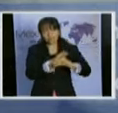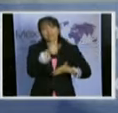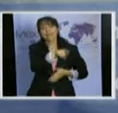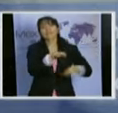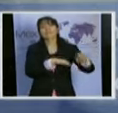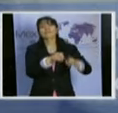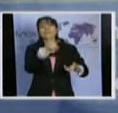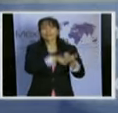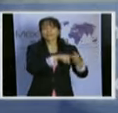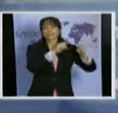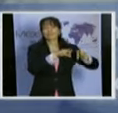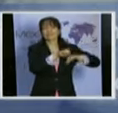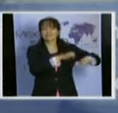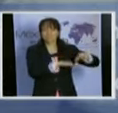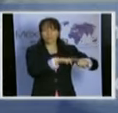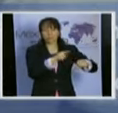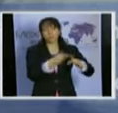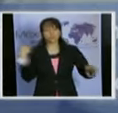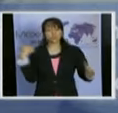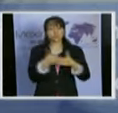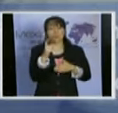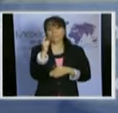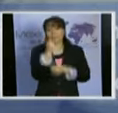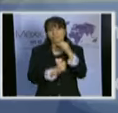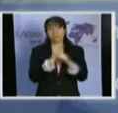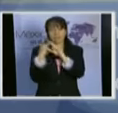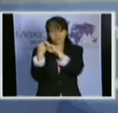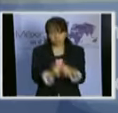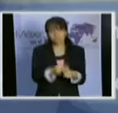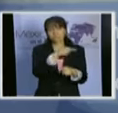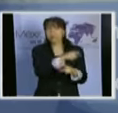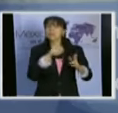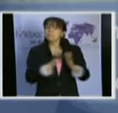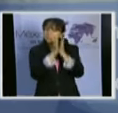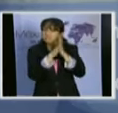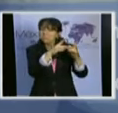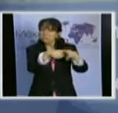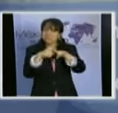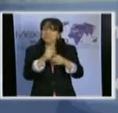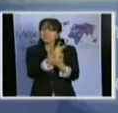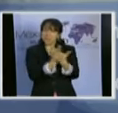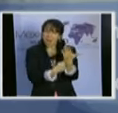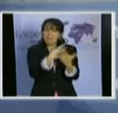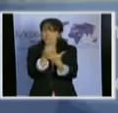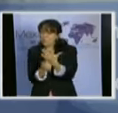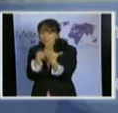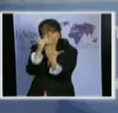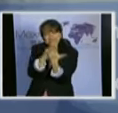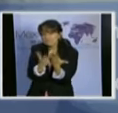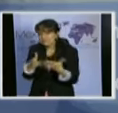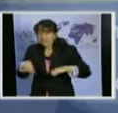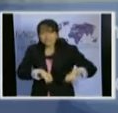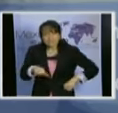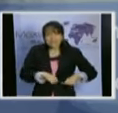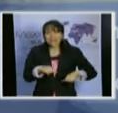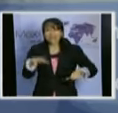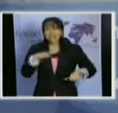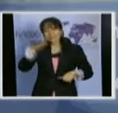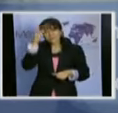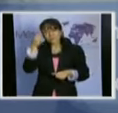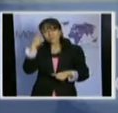Cancillería mexicana desde hace 20 años. Ha colaborado en diversos programas de cooperación internacional en materia de desarrollo